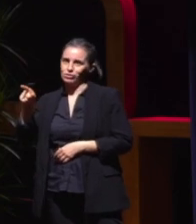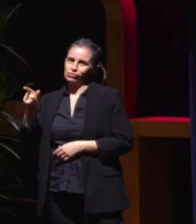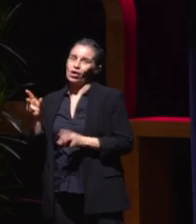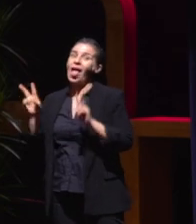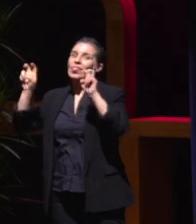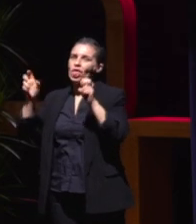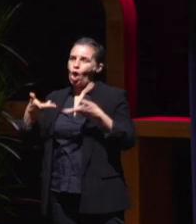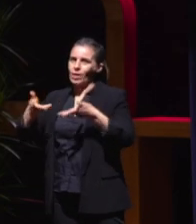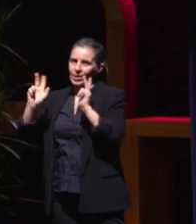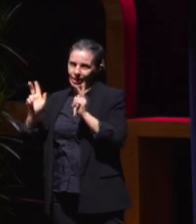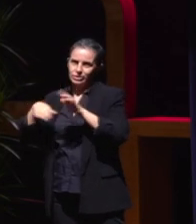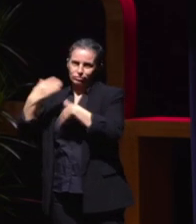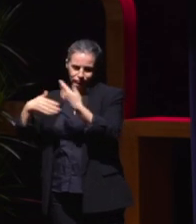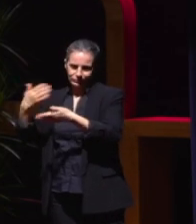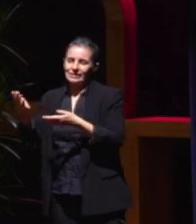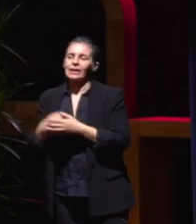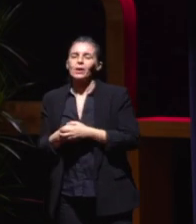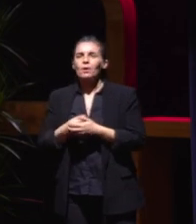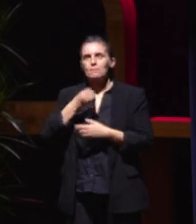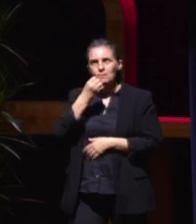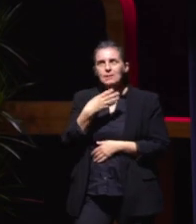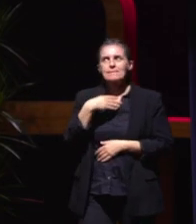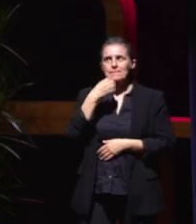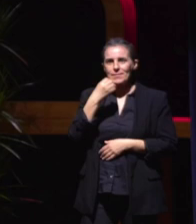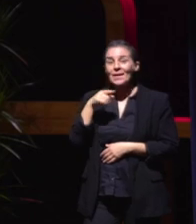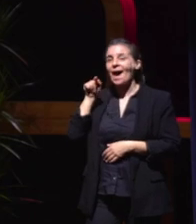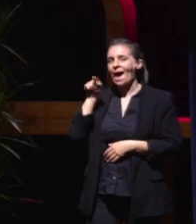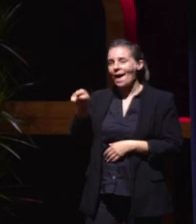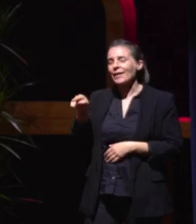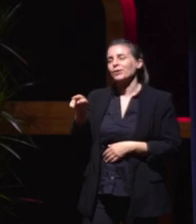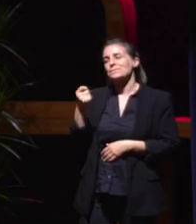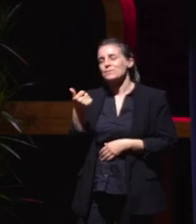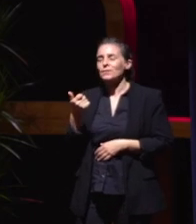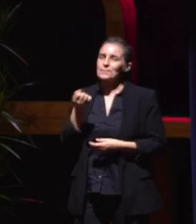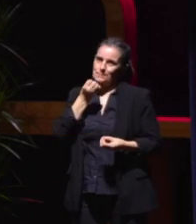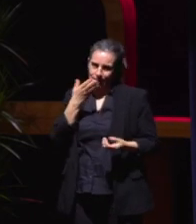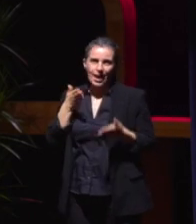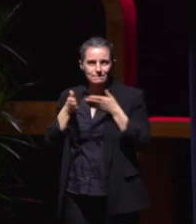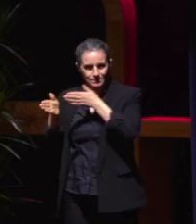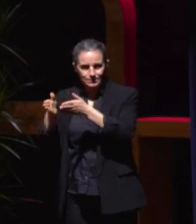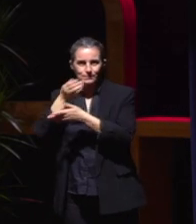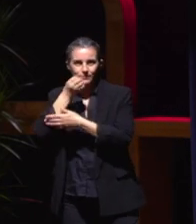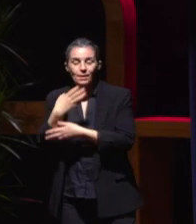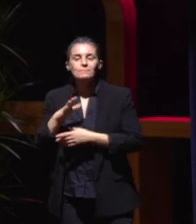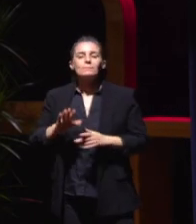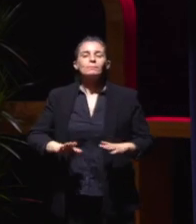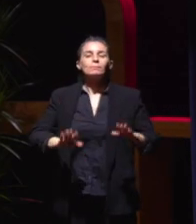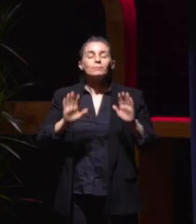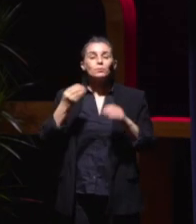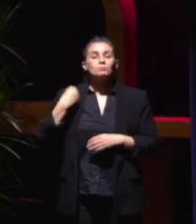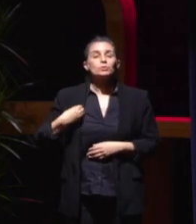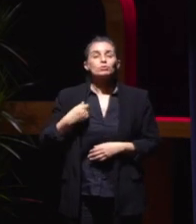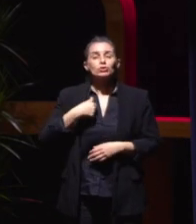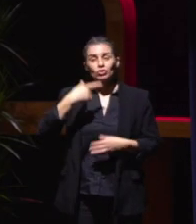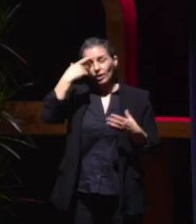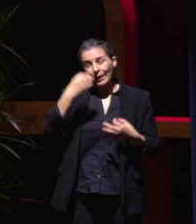que el loud y tal bueno bueno ahí íbamos Un poco bien Pero ha sido lo que yo